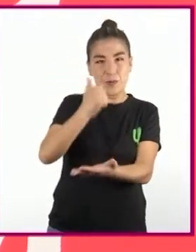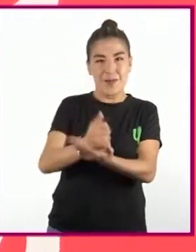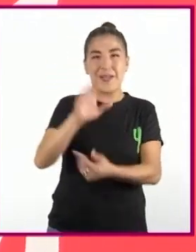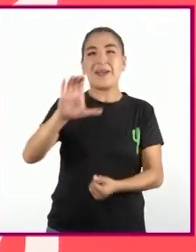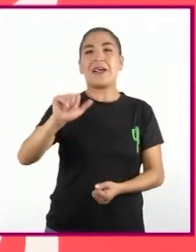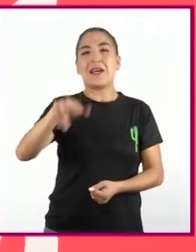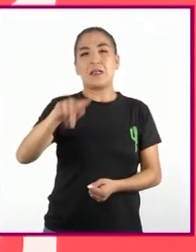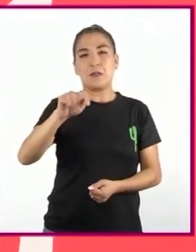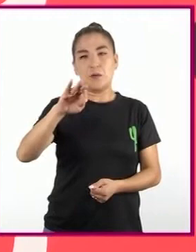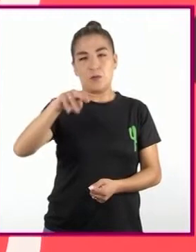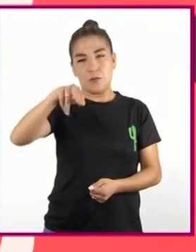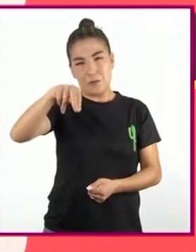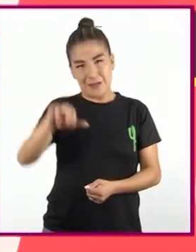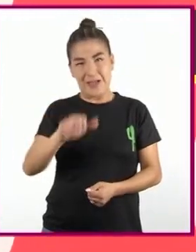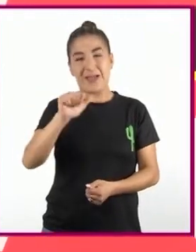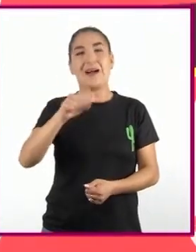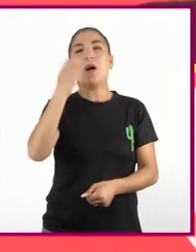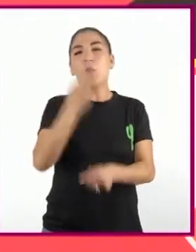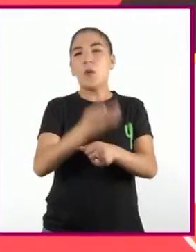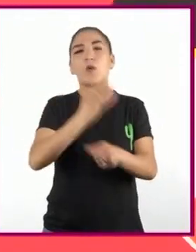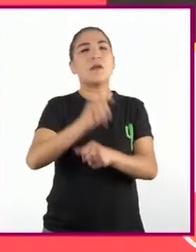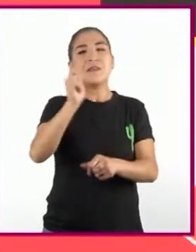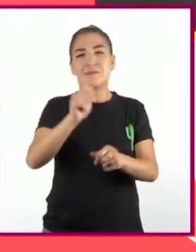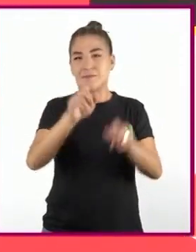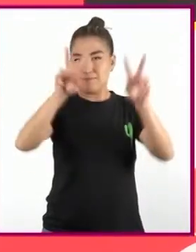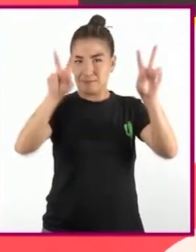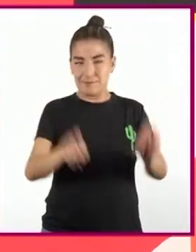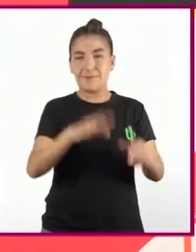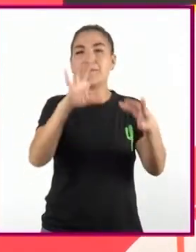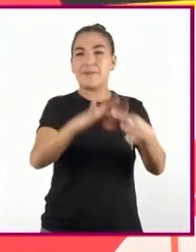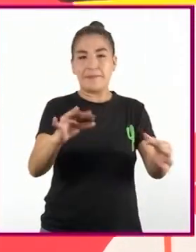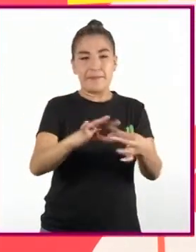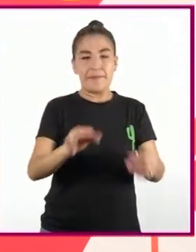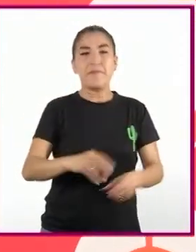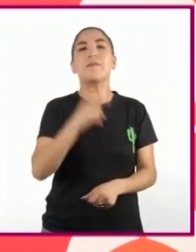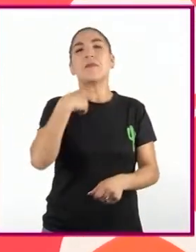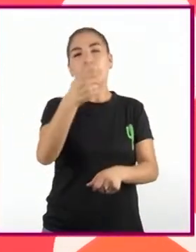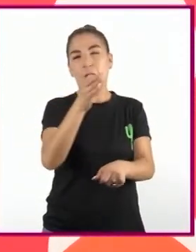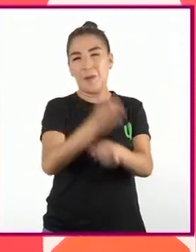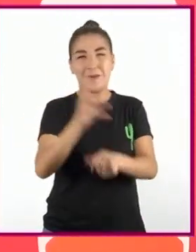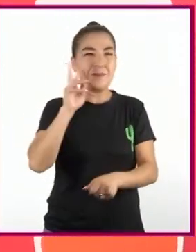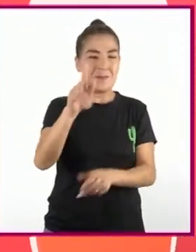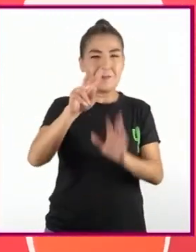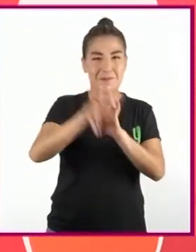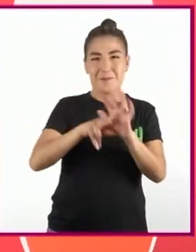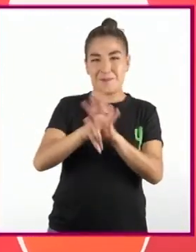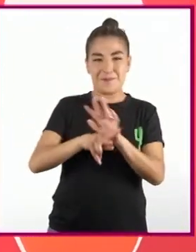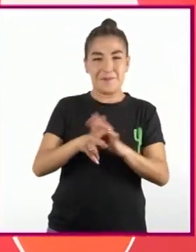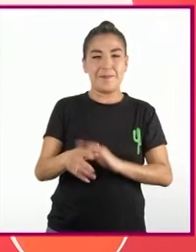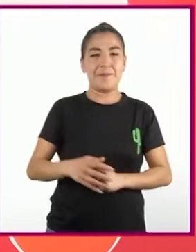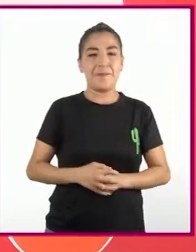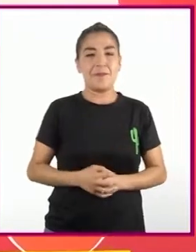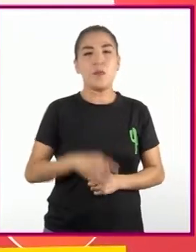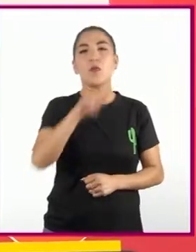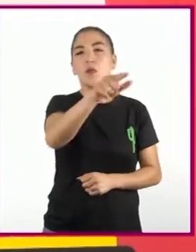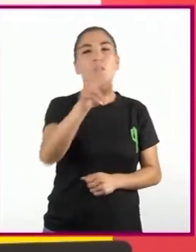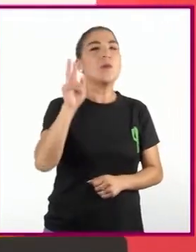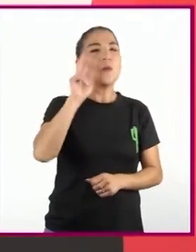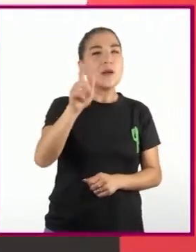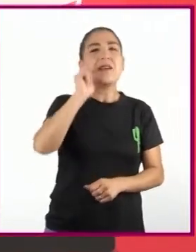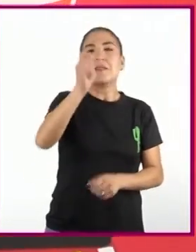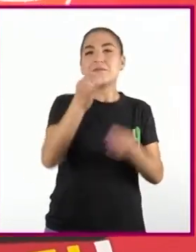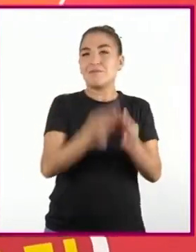nos centraremos hoy, no fue la excepción. Así que les invitamos a ver el siguiente video donde conoceremos